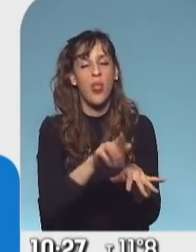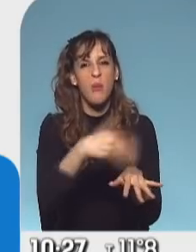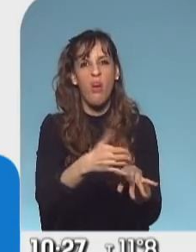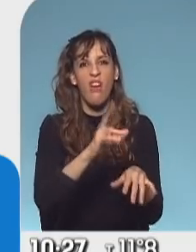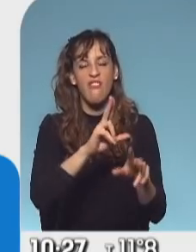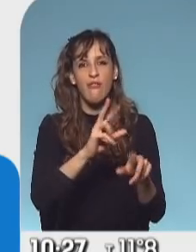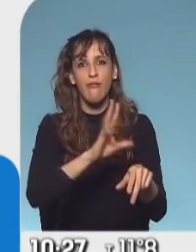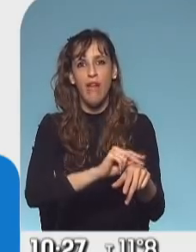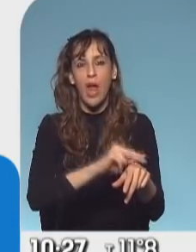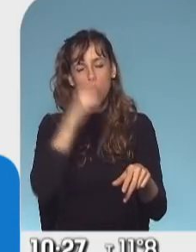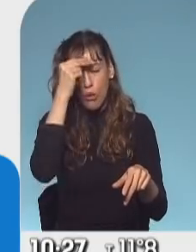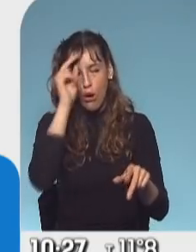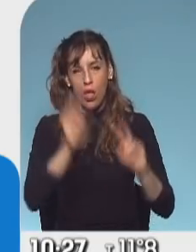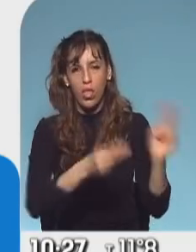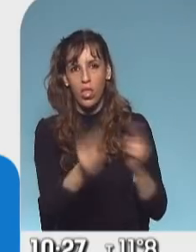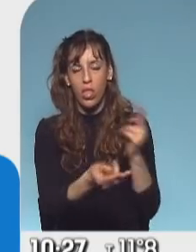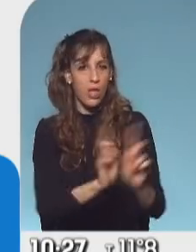que es lo que hace quien trabaja.